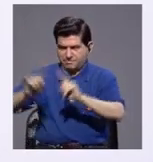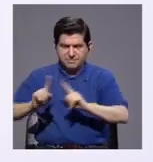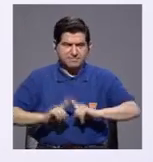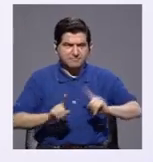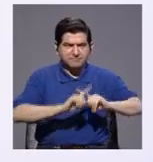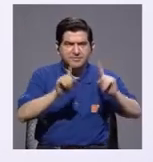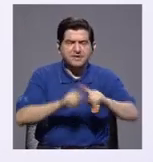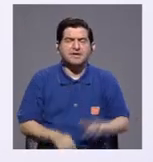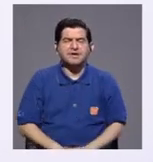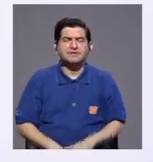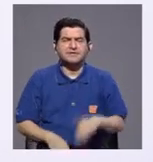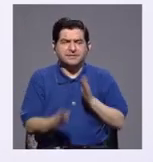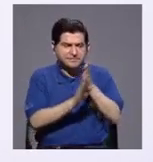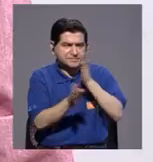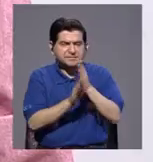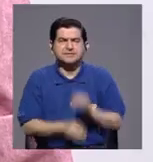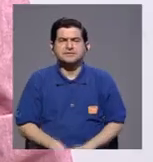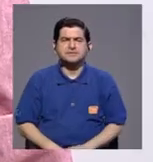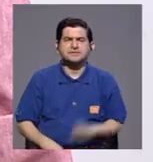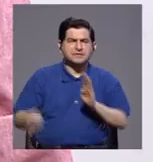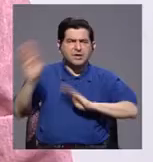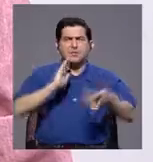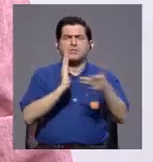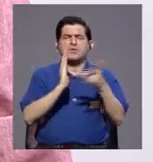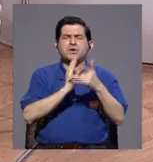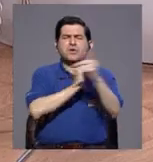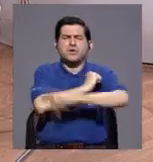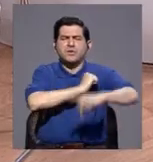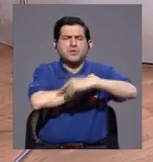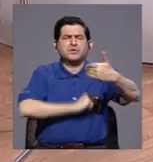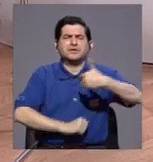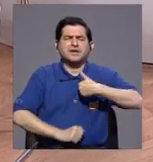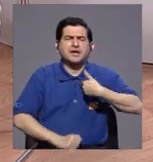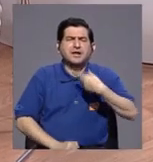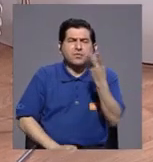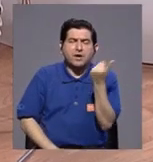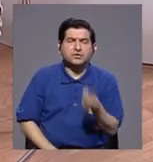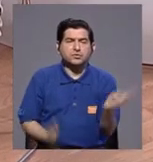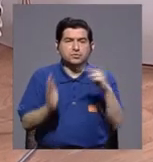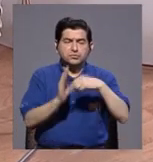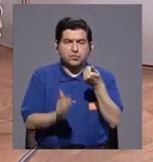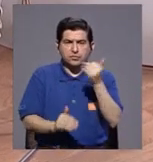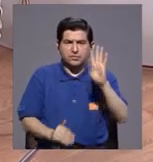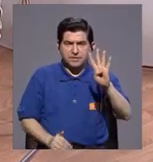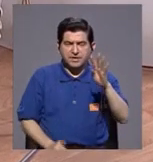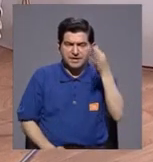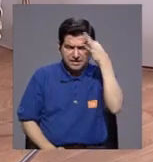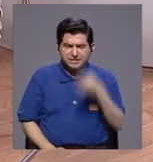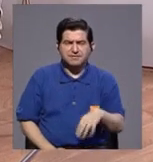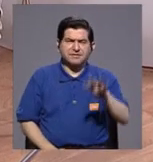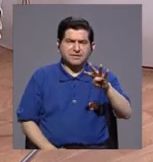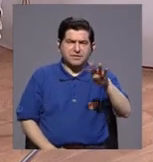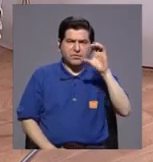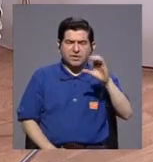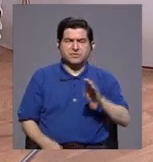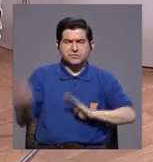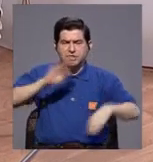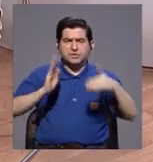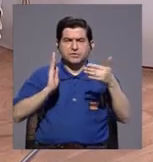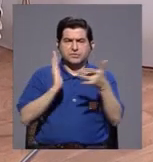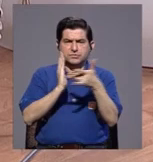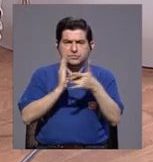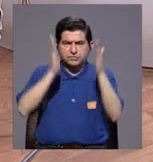disciplinas y tecnólogos ahora en el país blanco para el año 2014 se estima alrededor de 400 biotecnólogos